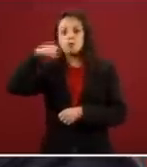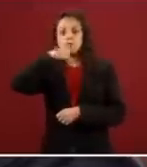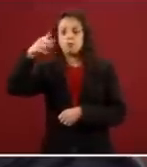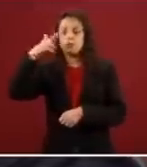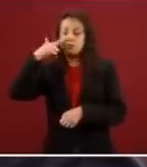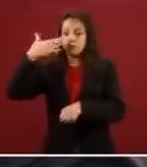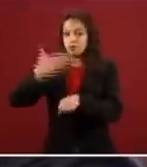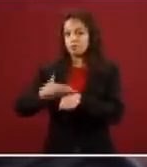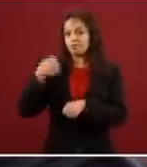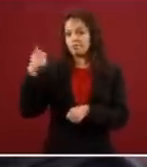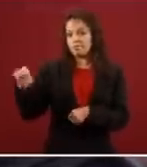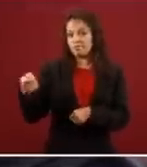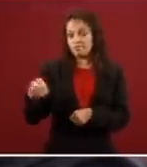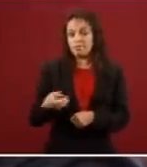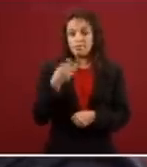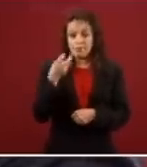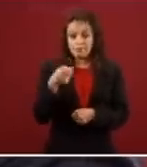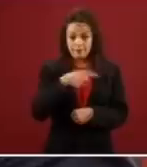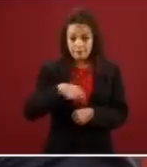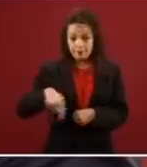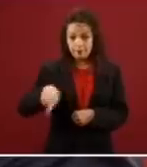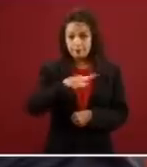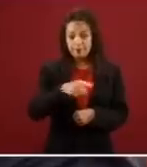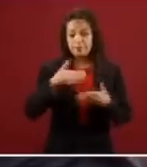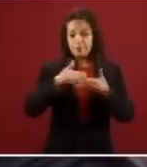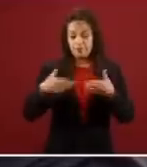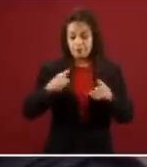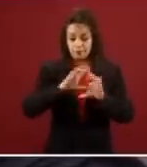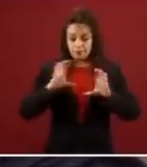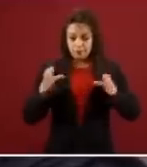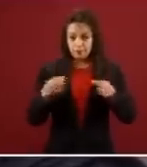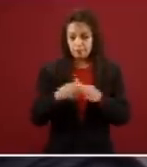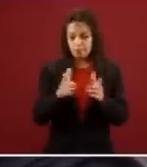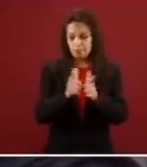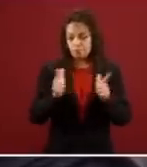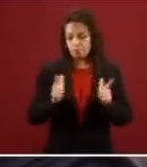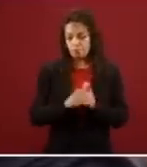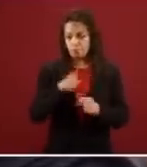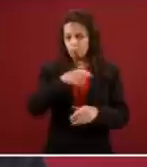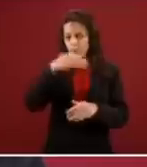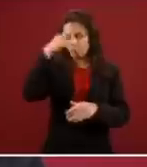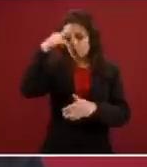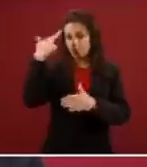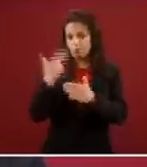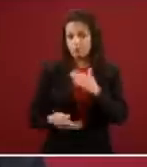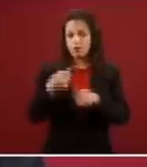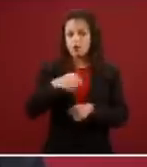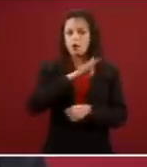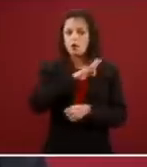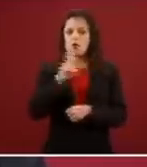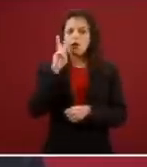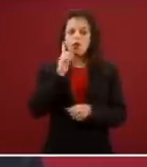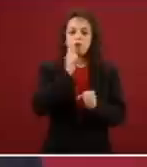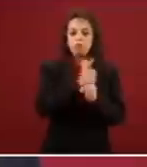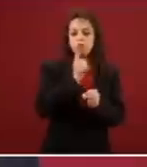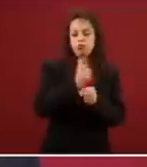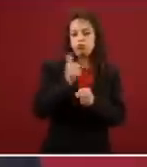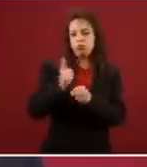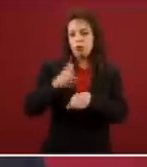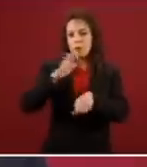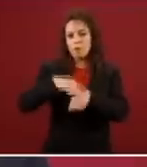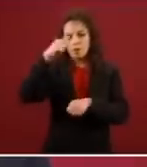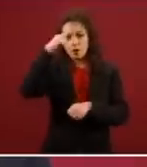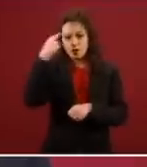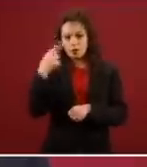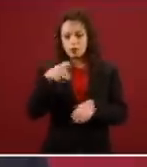herramientas que da el régimen de excepción de la delincuencia organizada, nos permite tener escuchas para poder identificar cómo se